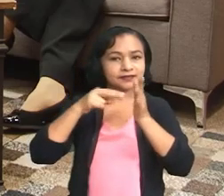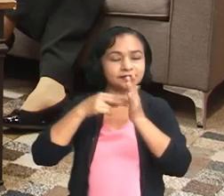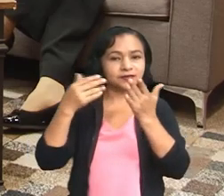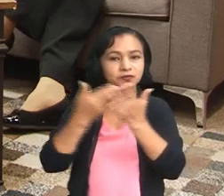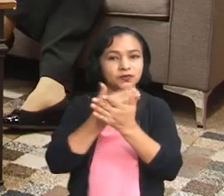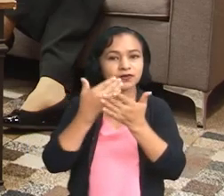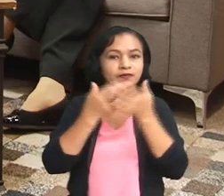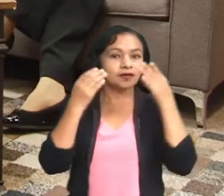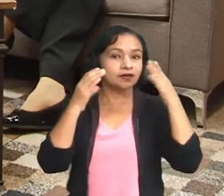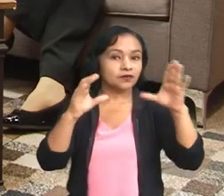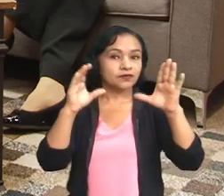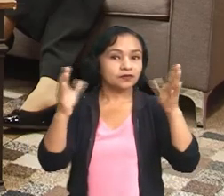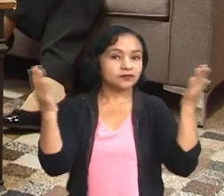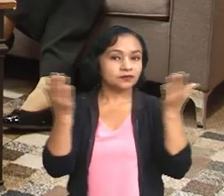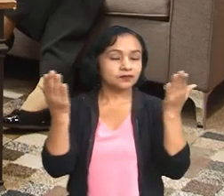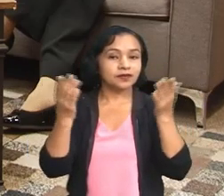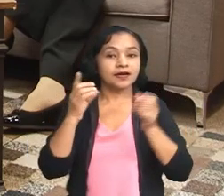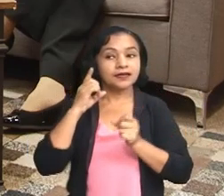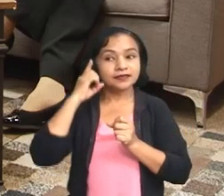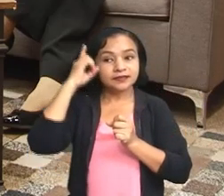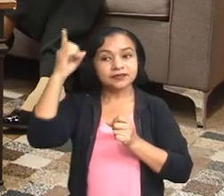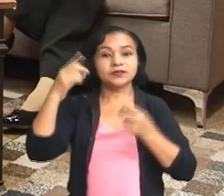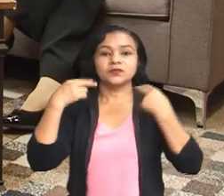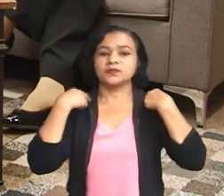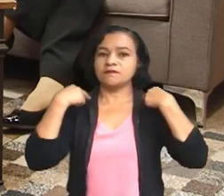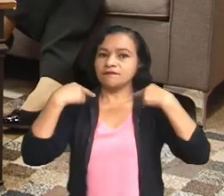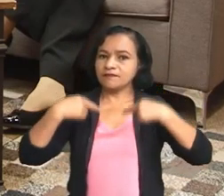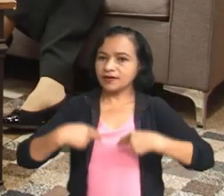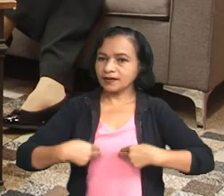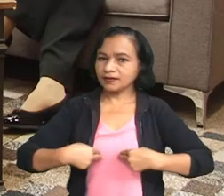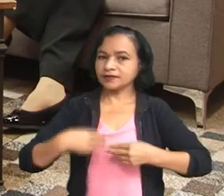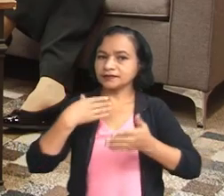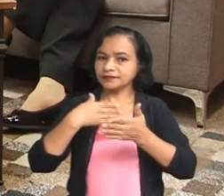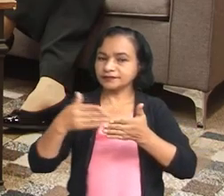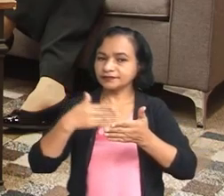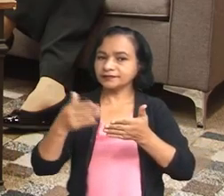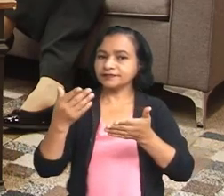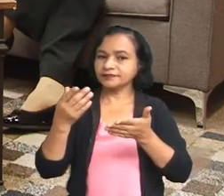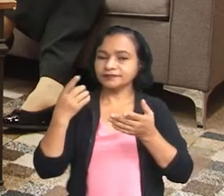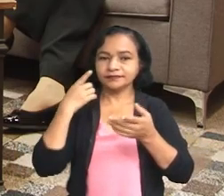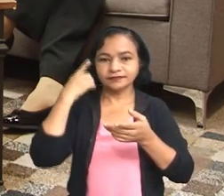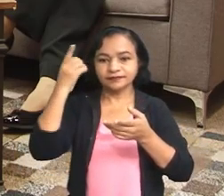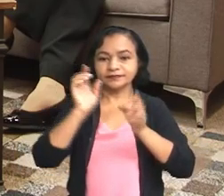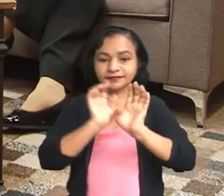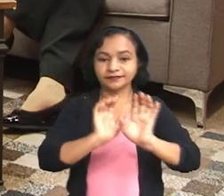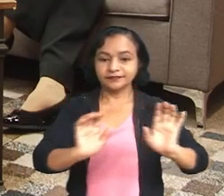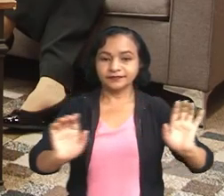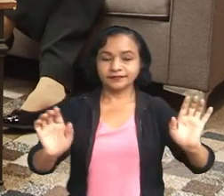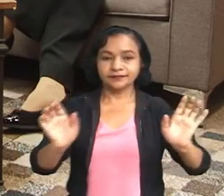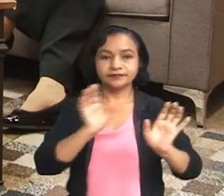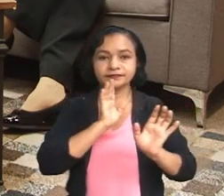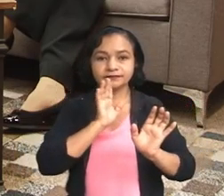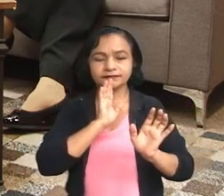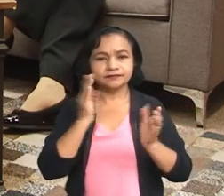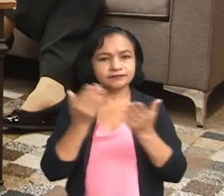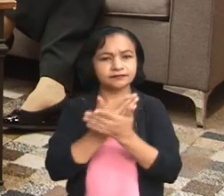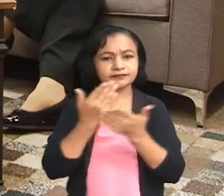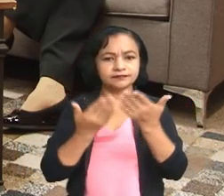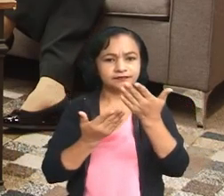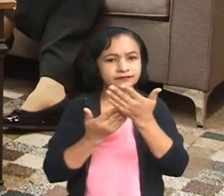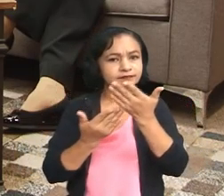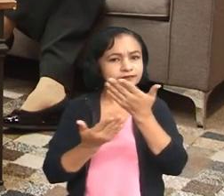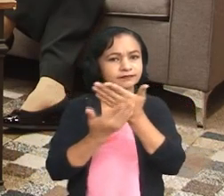tecnologías aplicadas precisamente al desarrollo humano y a facilitar el desarrollo integral de nuestra niñez. Cuando digo nuevas tecnologías, obviamente